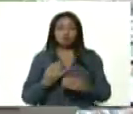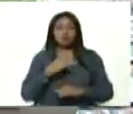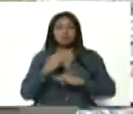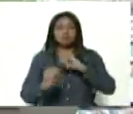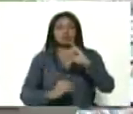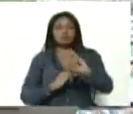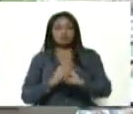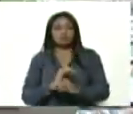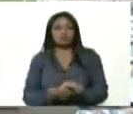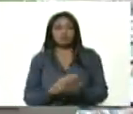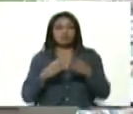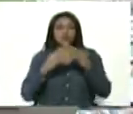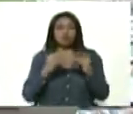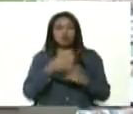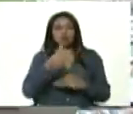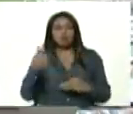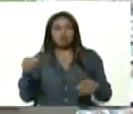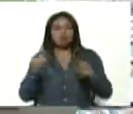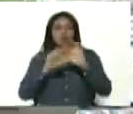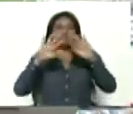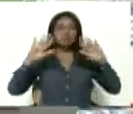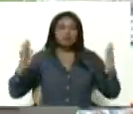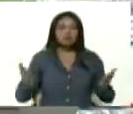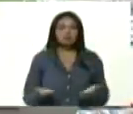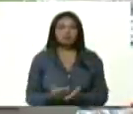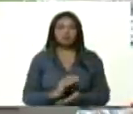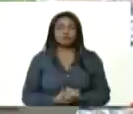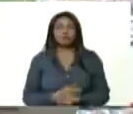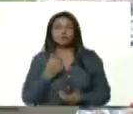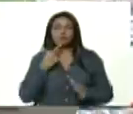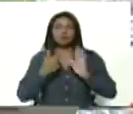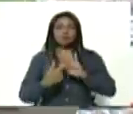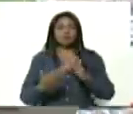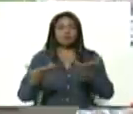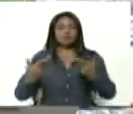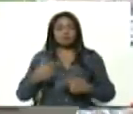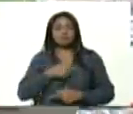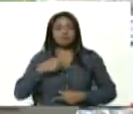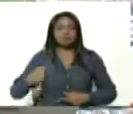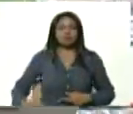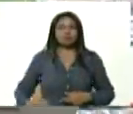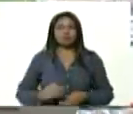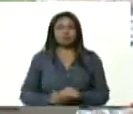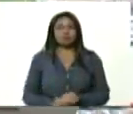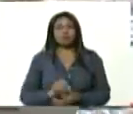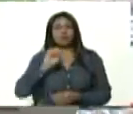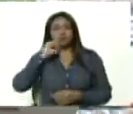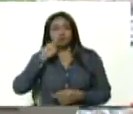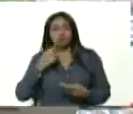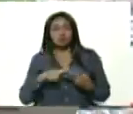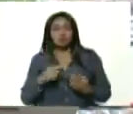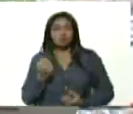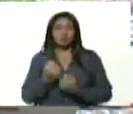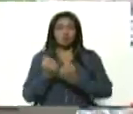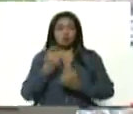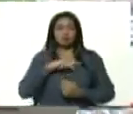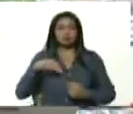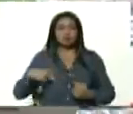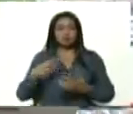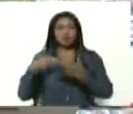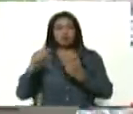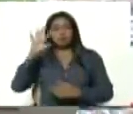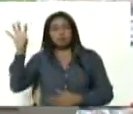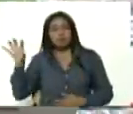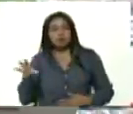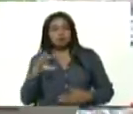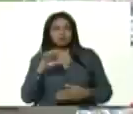internacional entre todas las naciones del mundo. El ejemplo que da China, el ejemplo que da Rusia, apoyando a otros